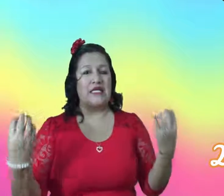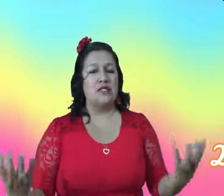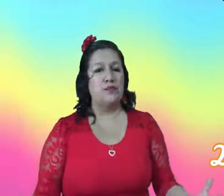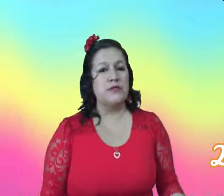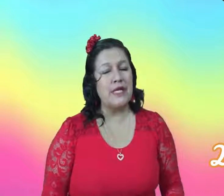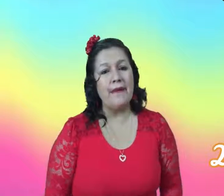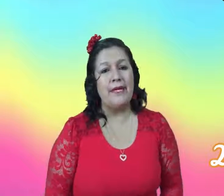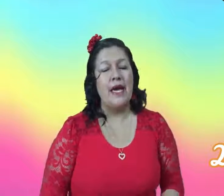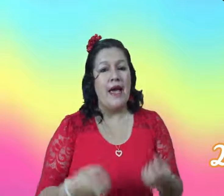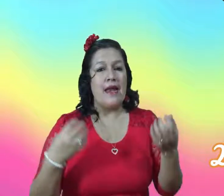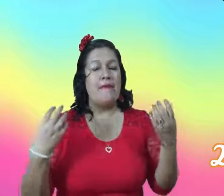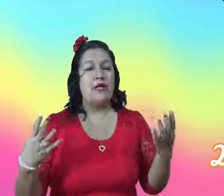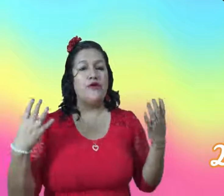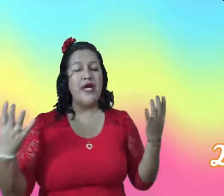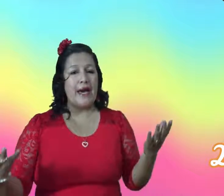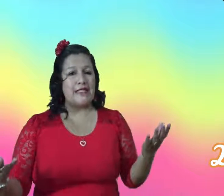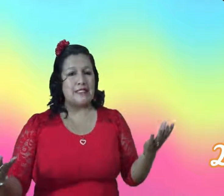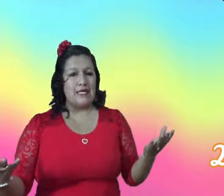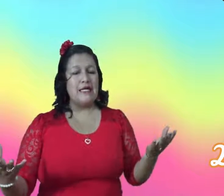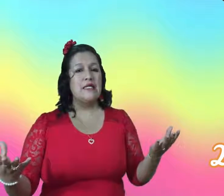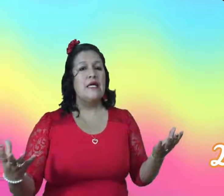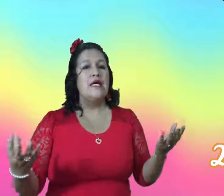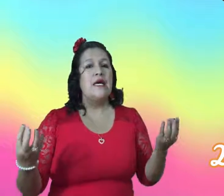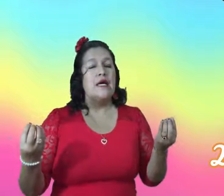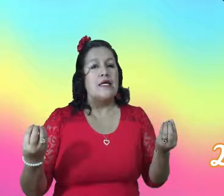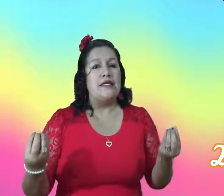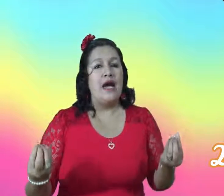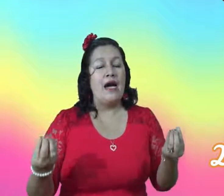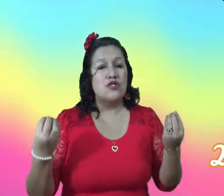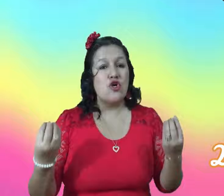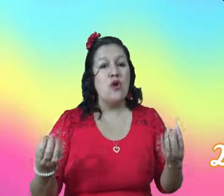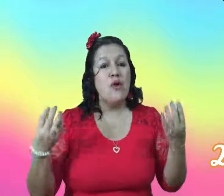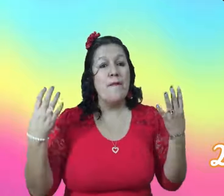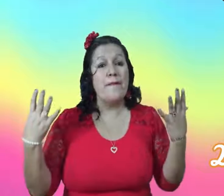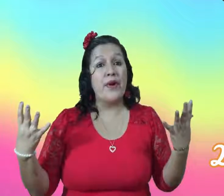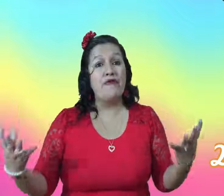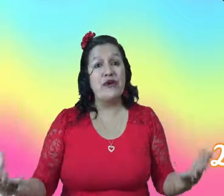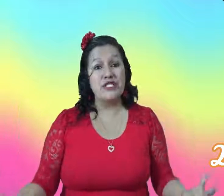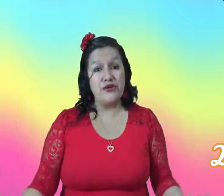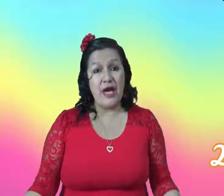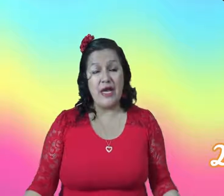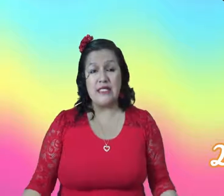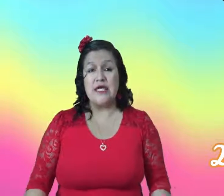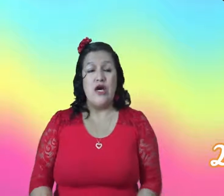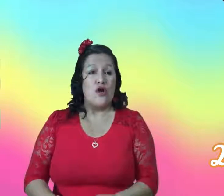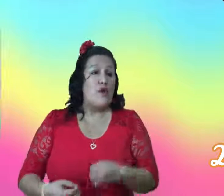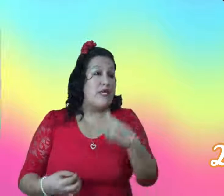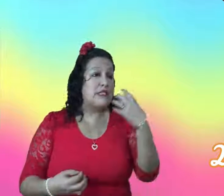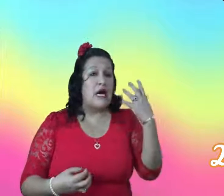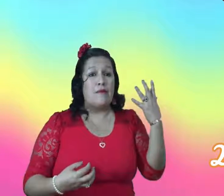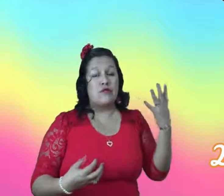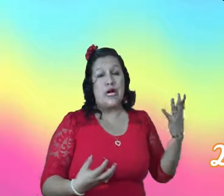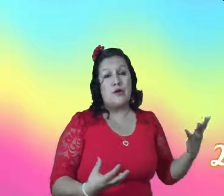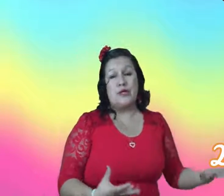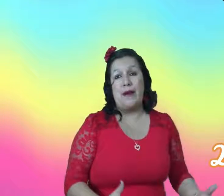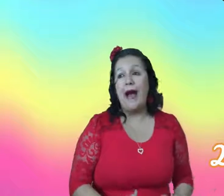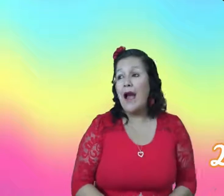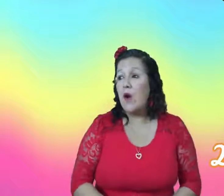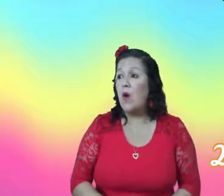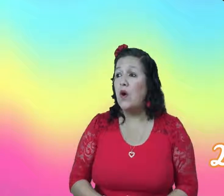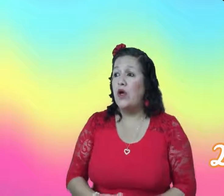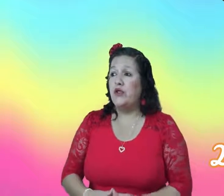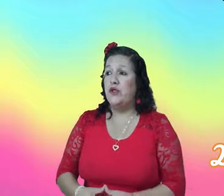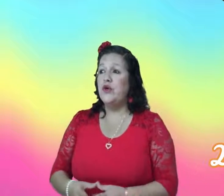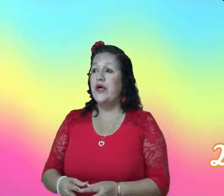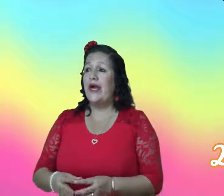a ser responsables. La mayoría de éster ya son profesionales. Comienzan a buscar un